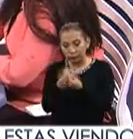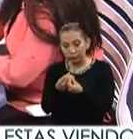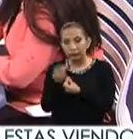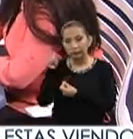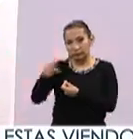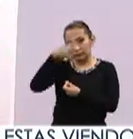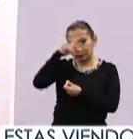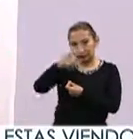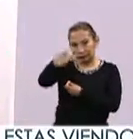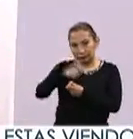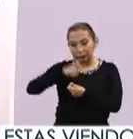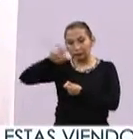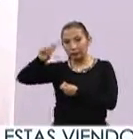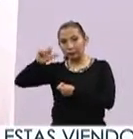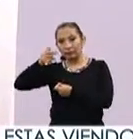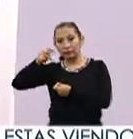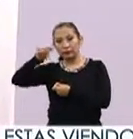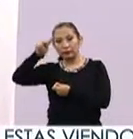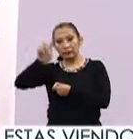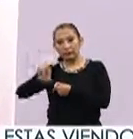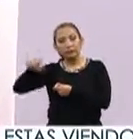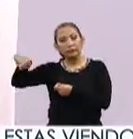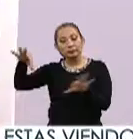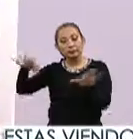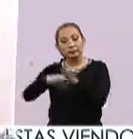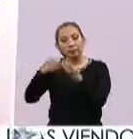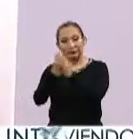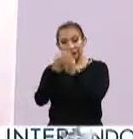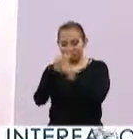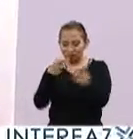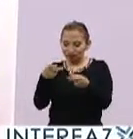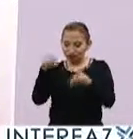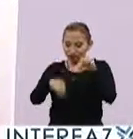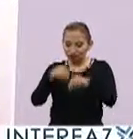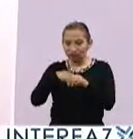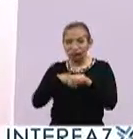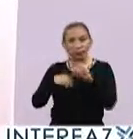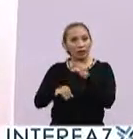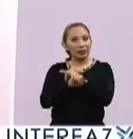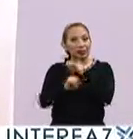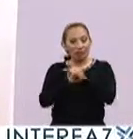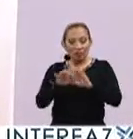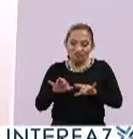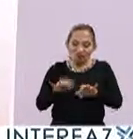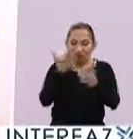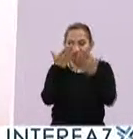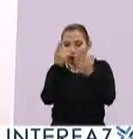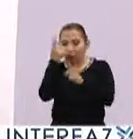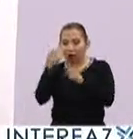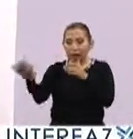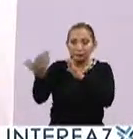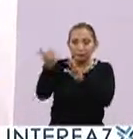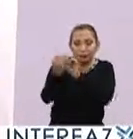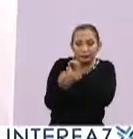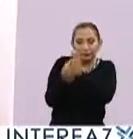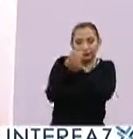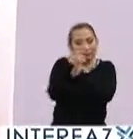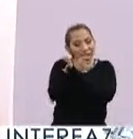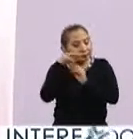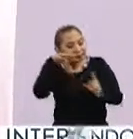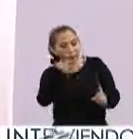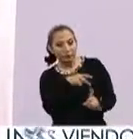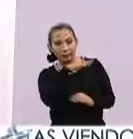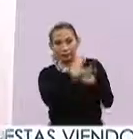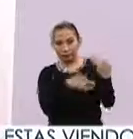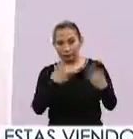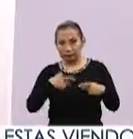con México X y Televisión Educativa, un curso en línea masivo y abierto para poder acercar este enfoque